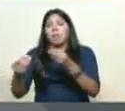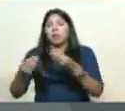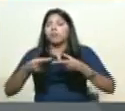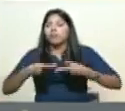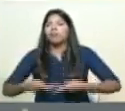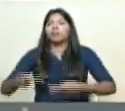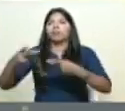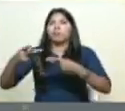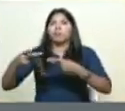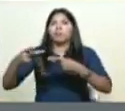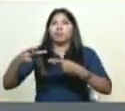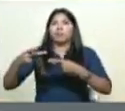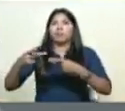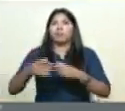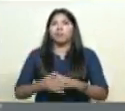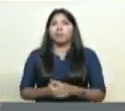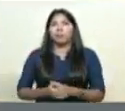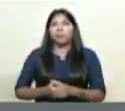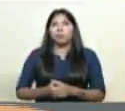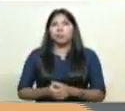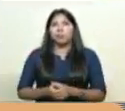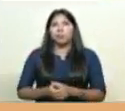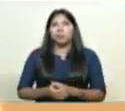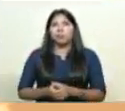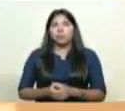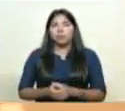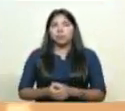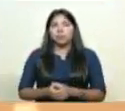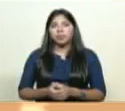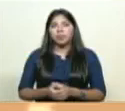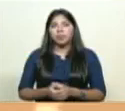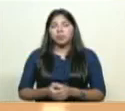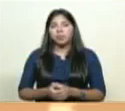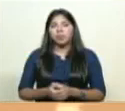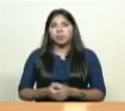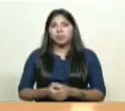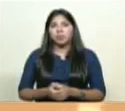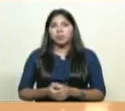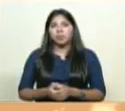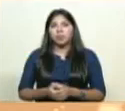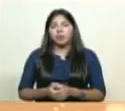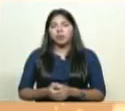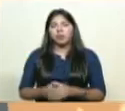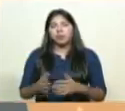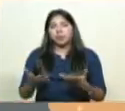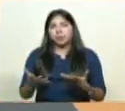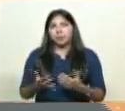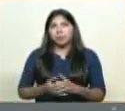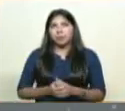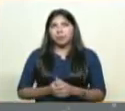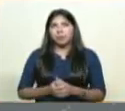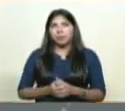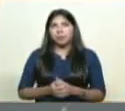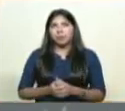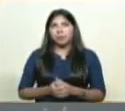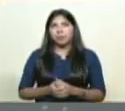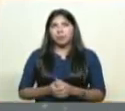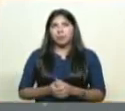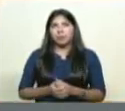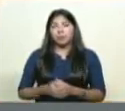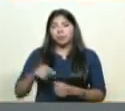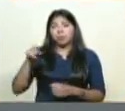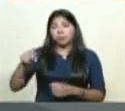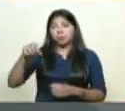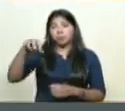no es que nosotros nos aminalamos porque circunstancialmente hayamos, digamos, cedido momentáneamente el poder regional en